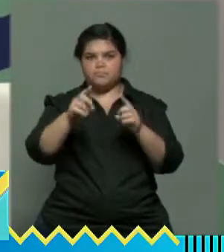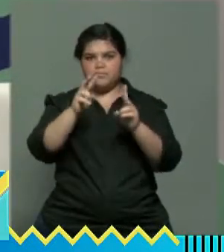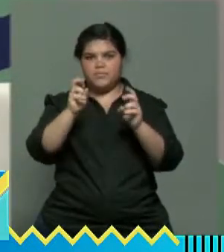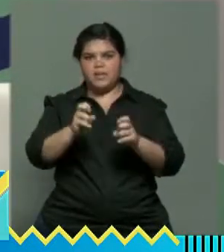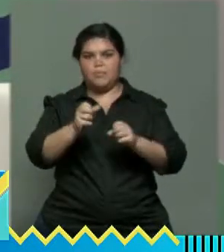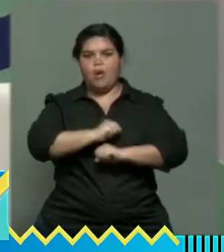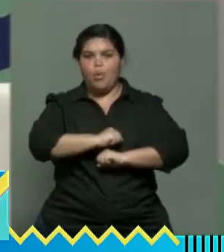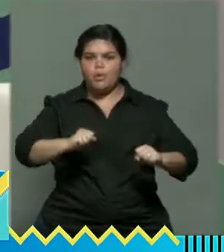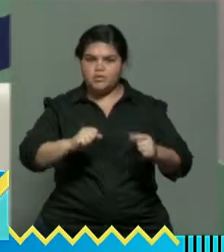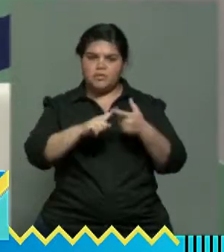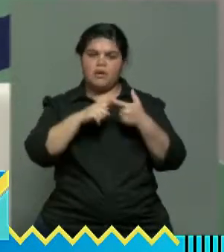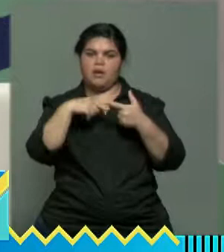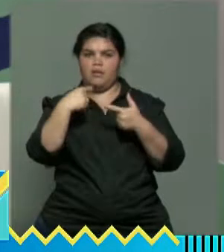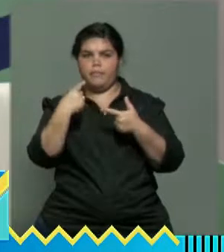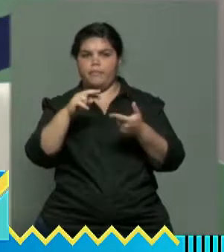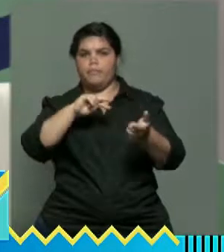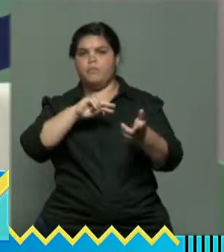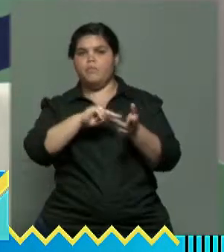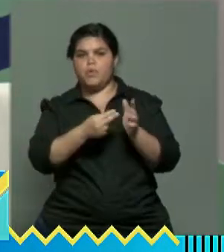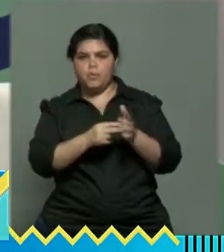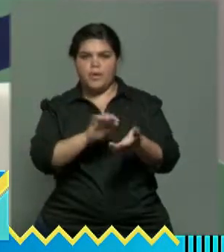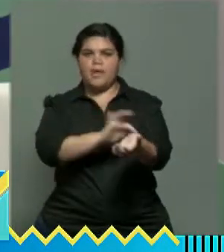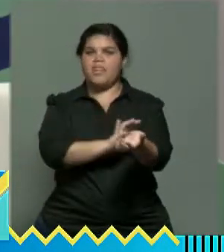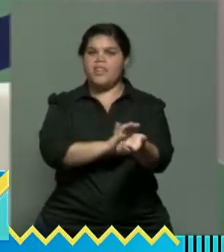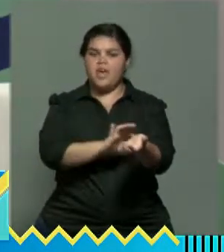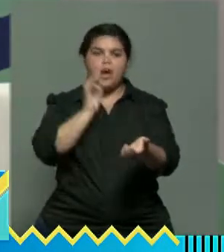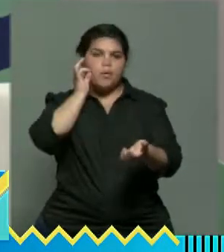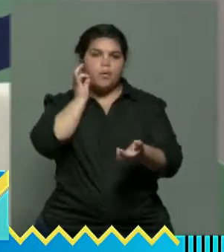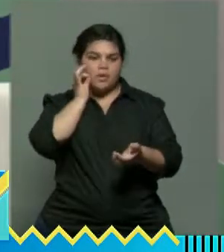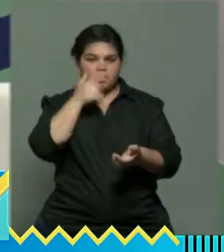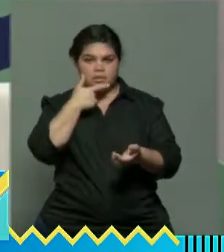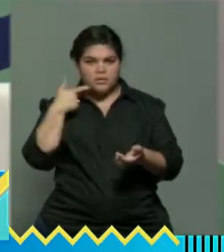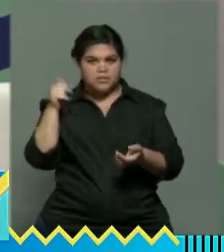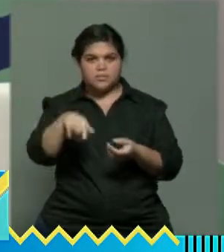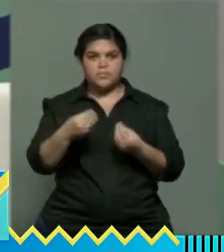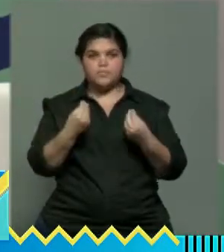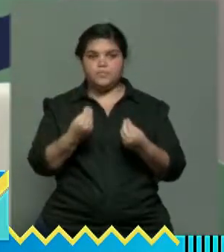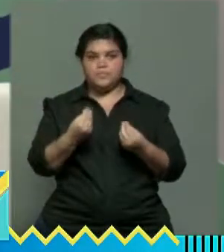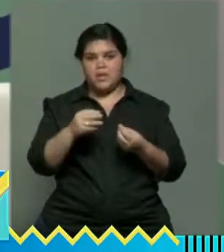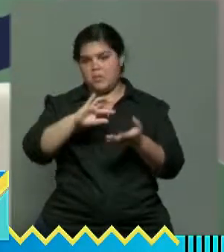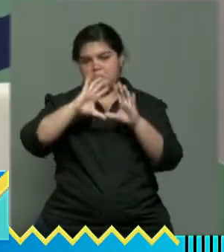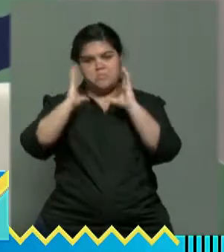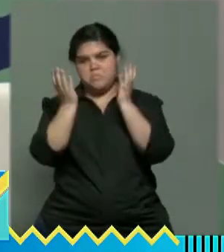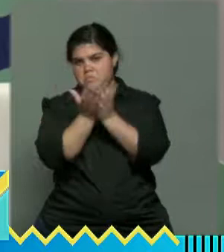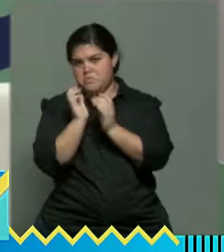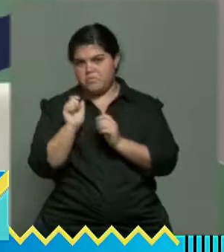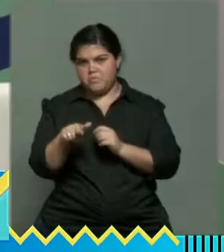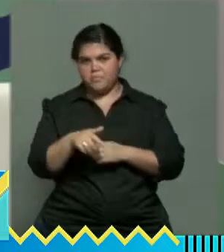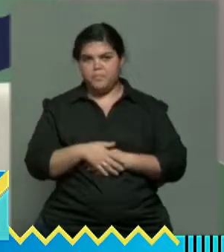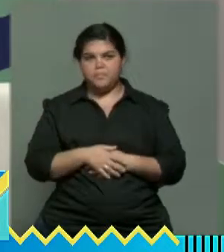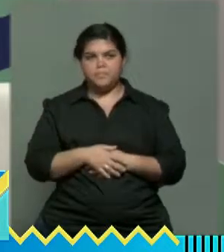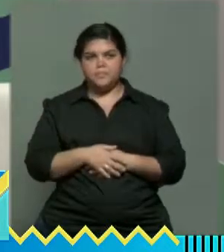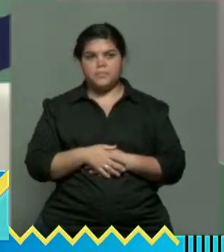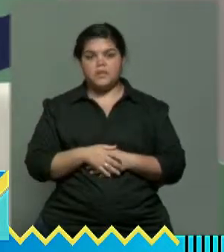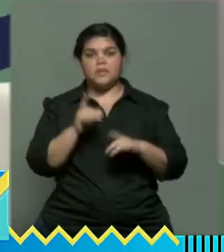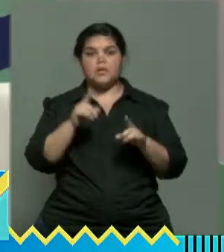obesidad y de los problemas de diabetes es crónico y tiene que ver en el mundo con este tema. Tal es así que hay lugares como el